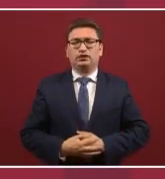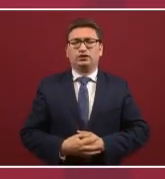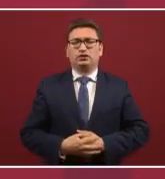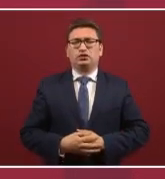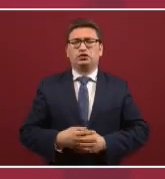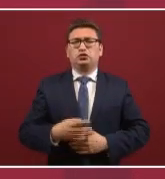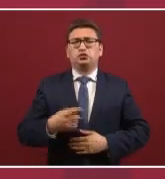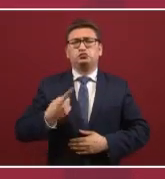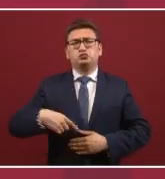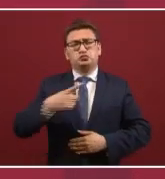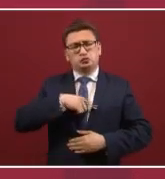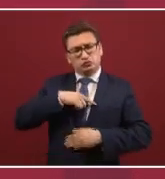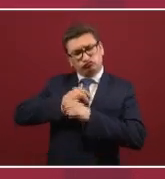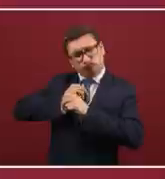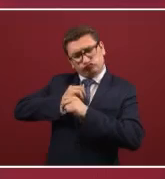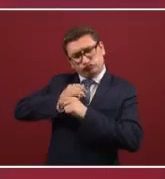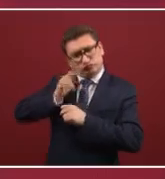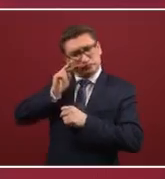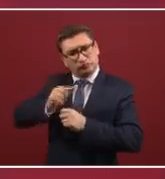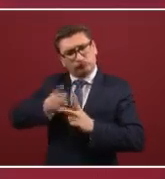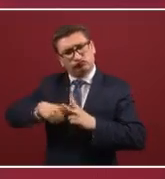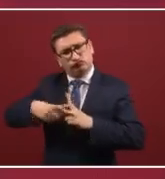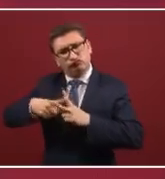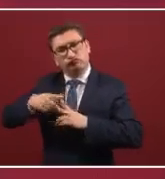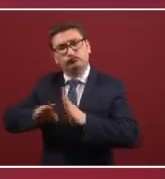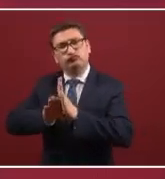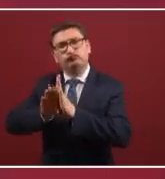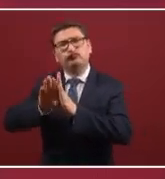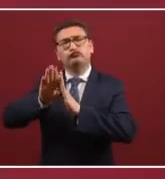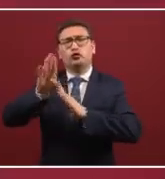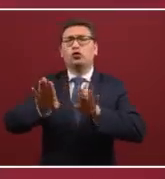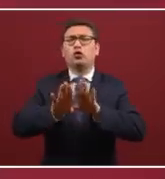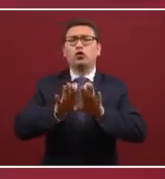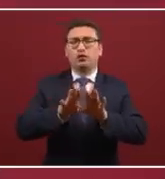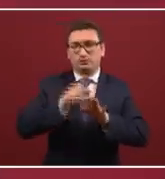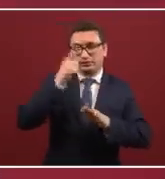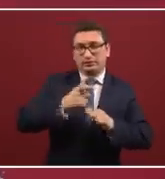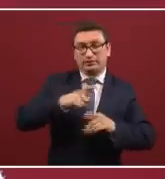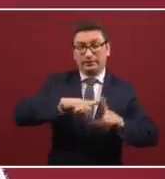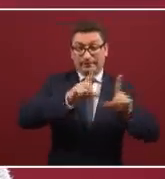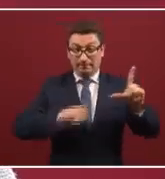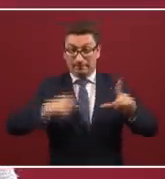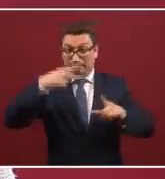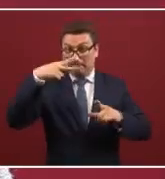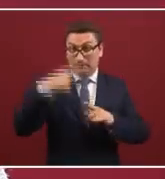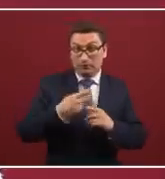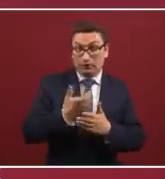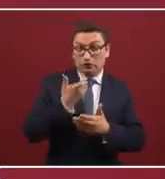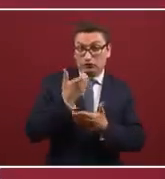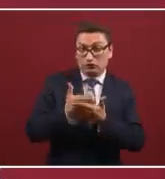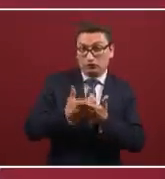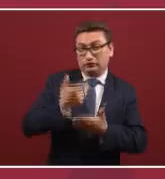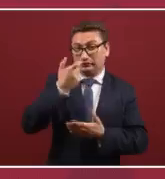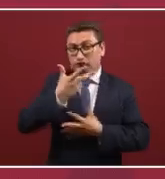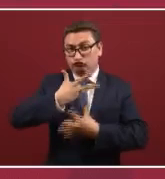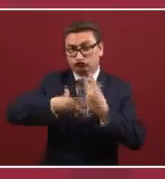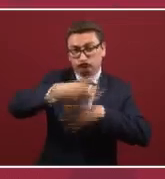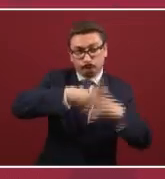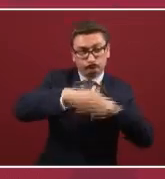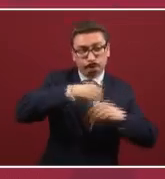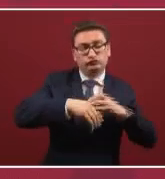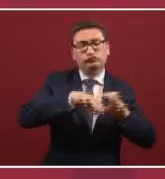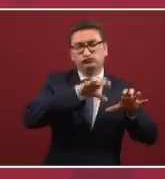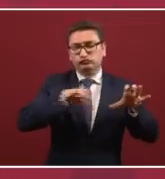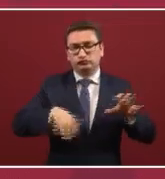fue un crecimiento que se registró prácticamente en todos los sectores de la economía, y creemos, y aquí retomando un poco el